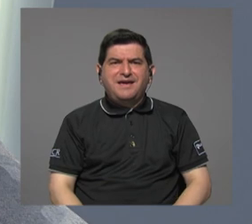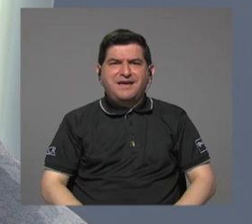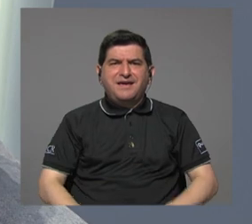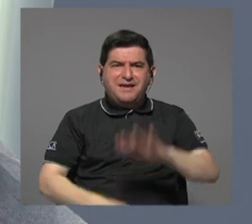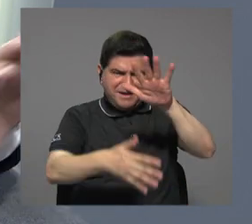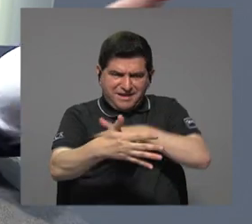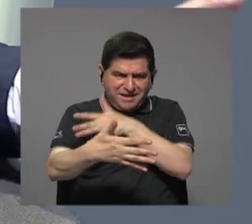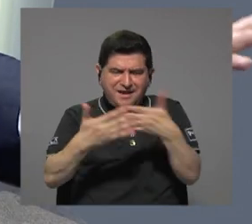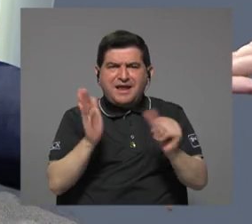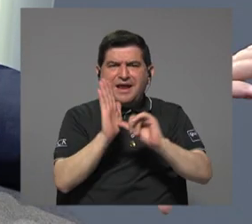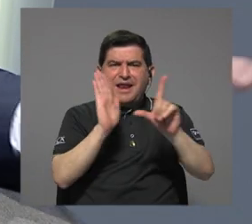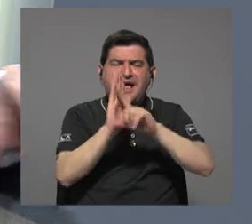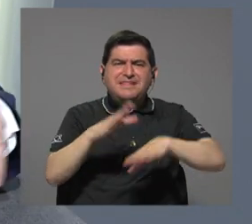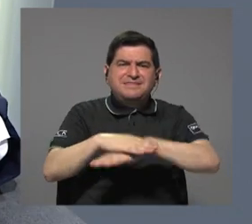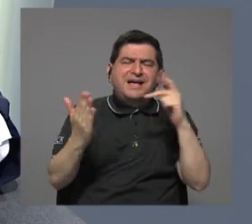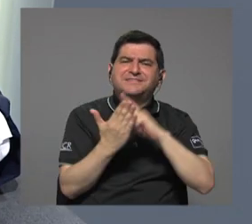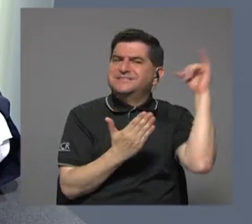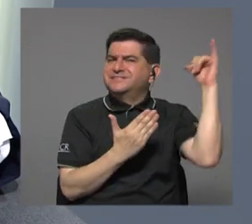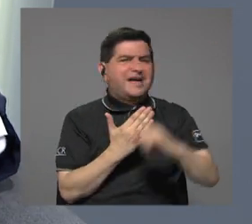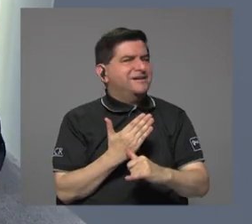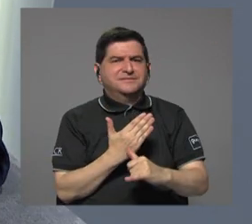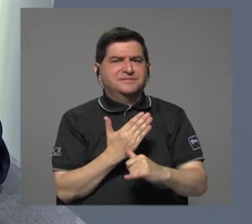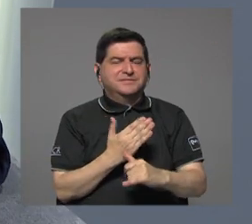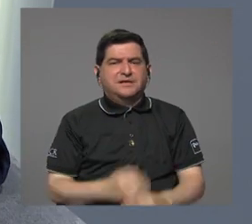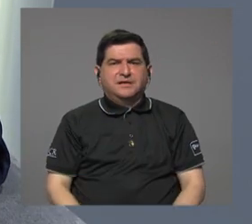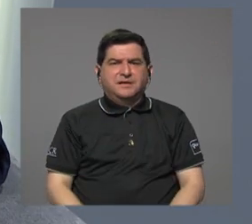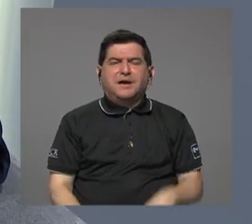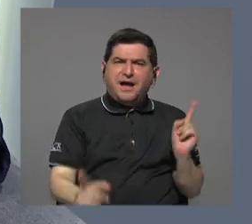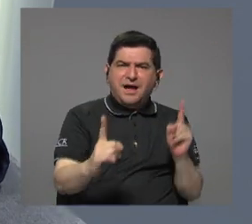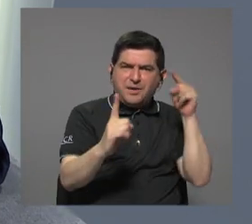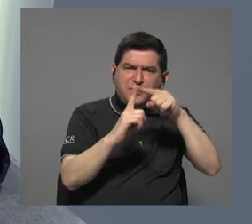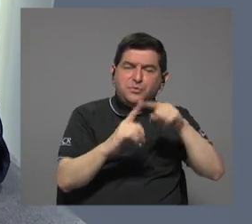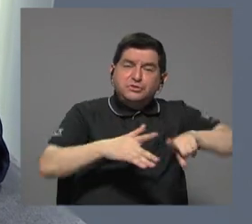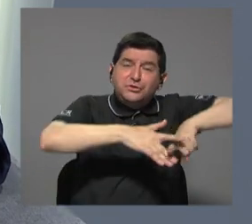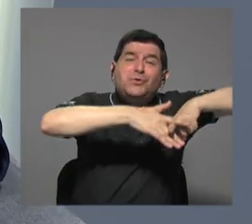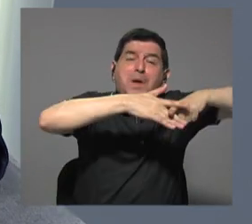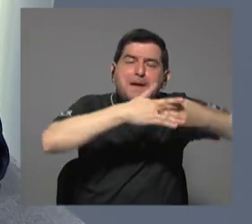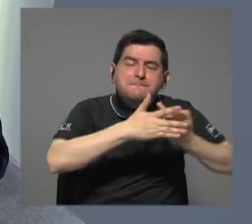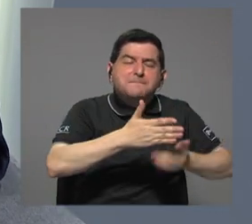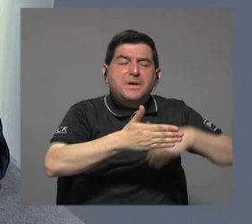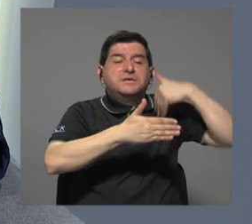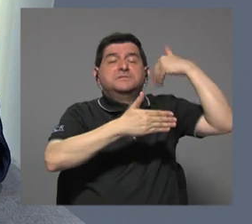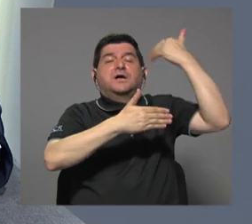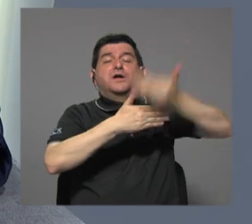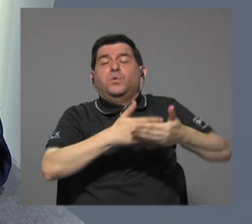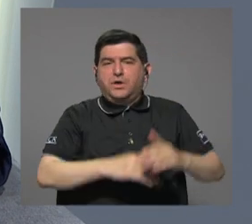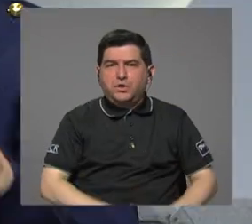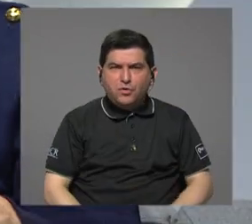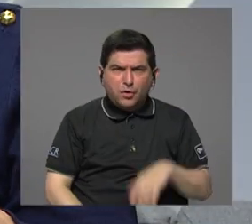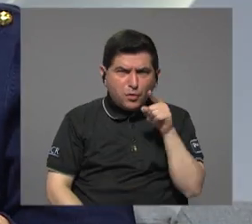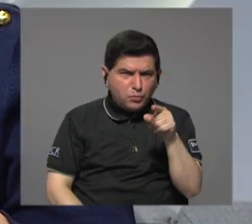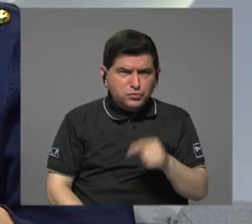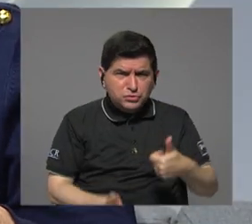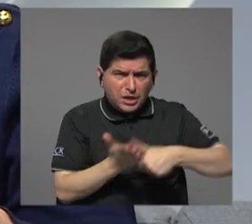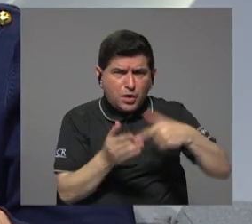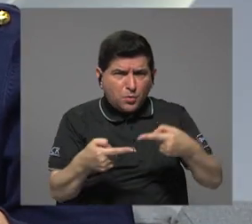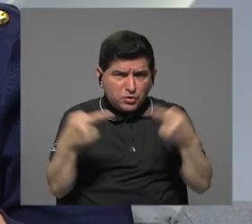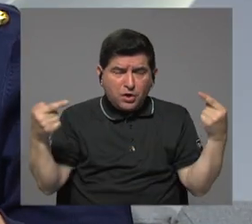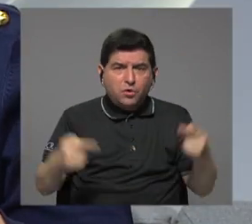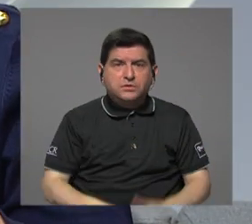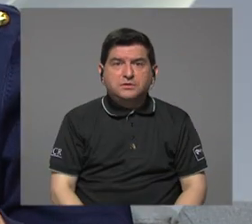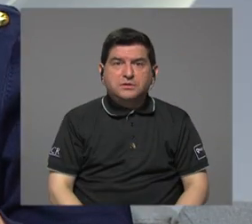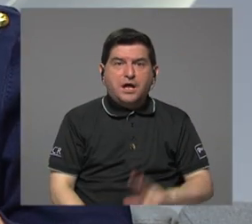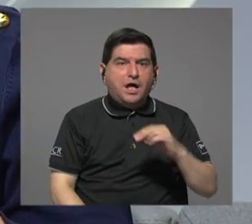debería de sacarse ese proyecto para efectos de comenzar posteriormente a usted usted lo agotan en contra no